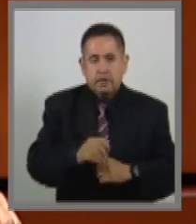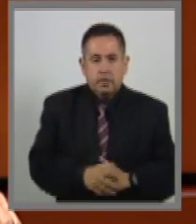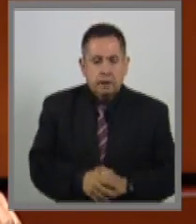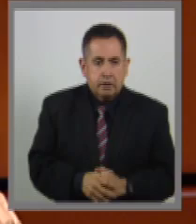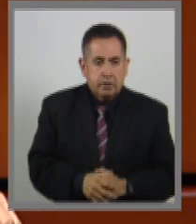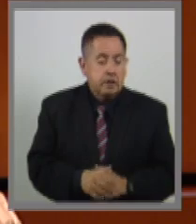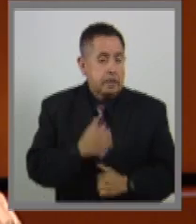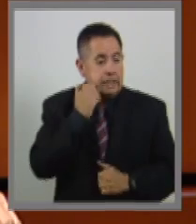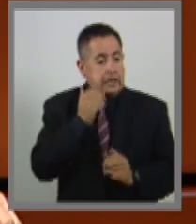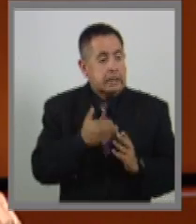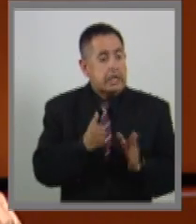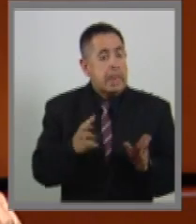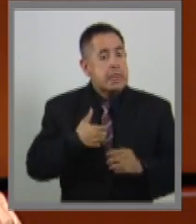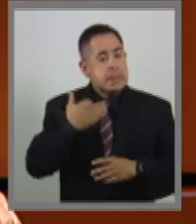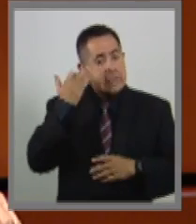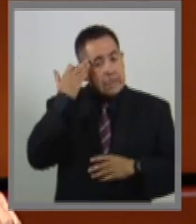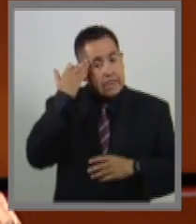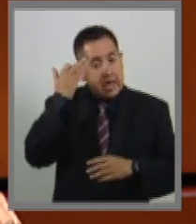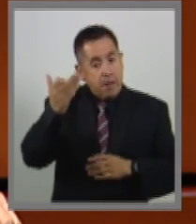Quiere ampliar el plazo